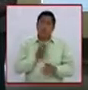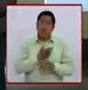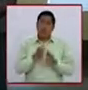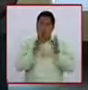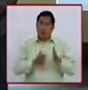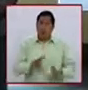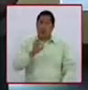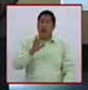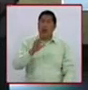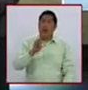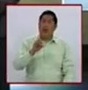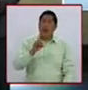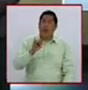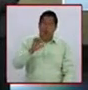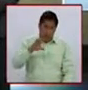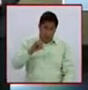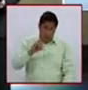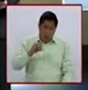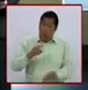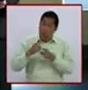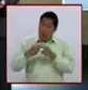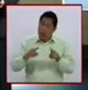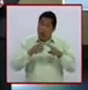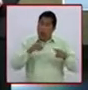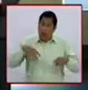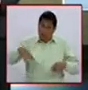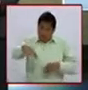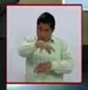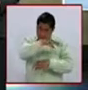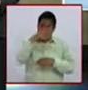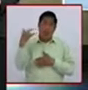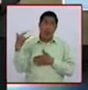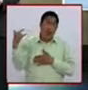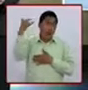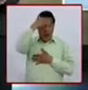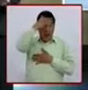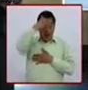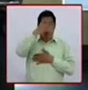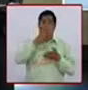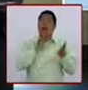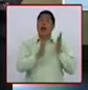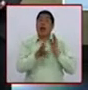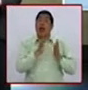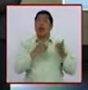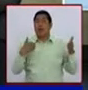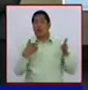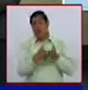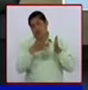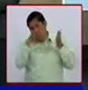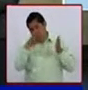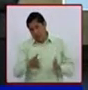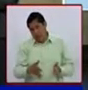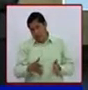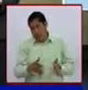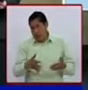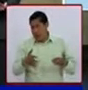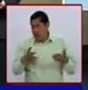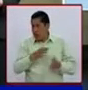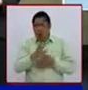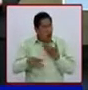Hoy nuestro compañero Federico Camacho ha visitado diferentes zonas en la ciudad del Alto, ha hablado con los vecinos que